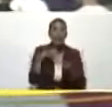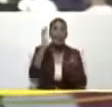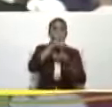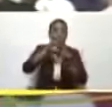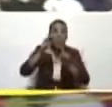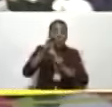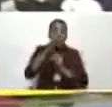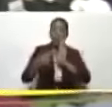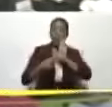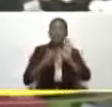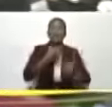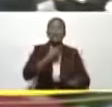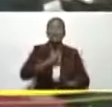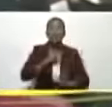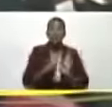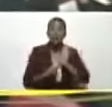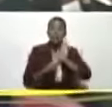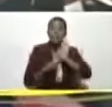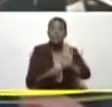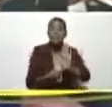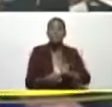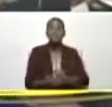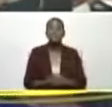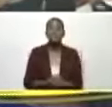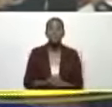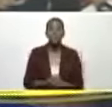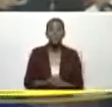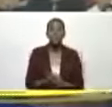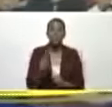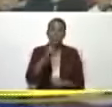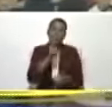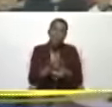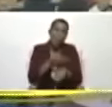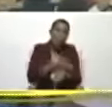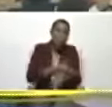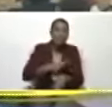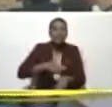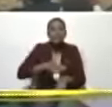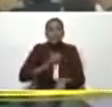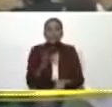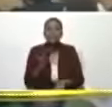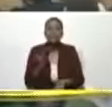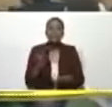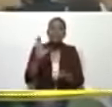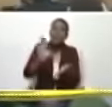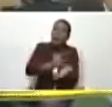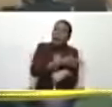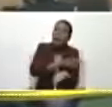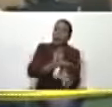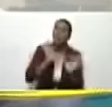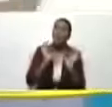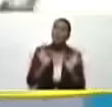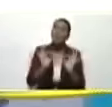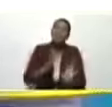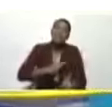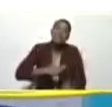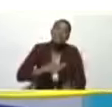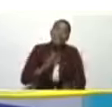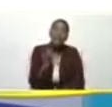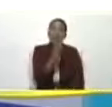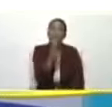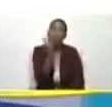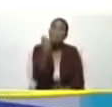que nos gusta y primero que nada quisiera dedicarle una canción Si puede dos